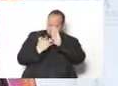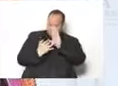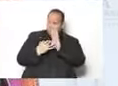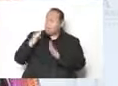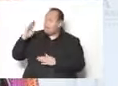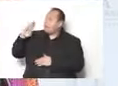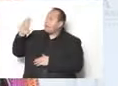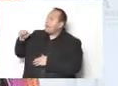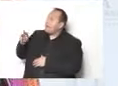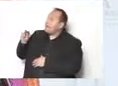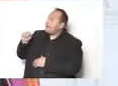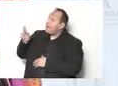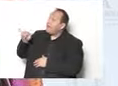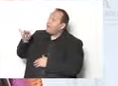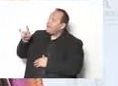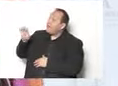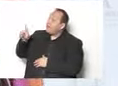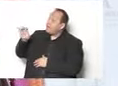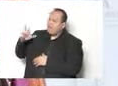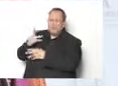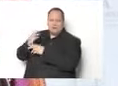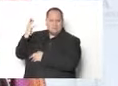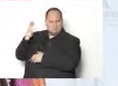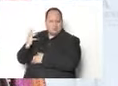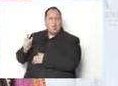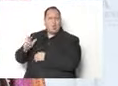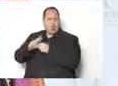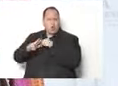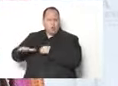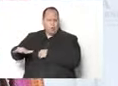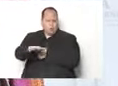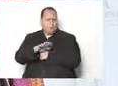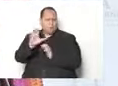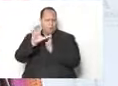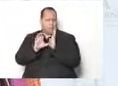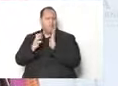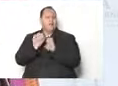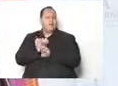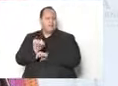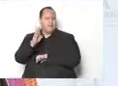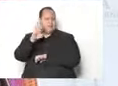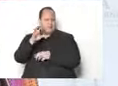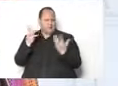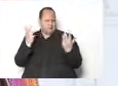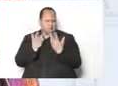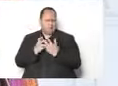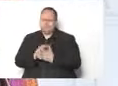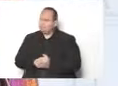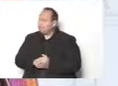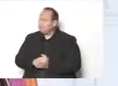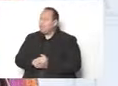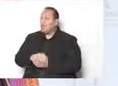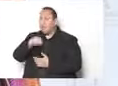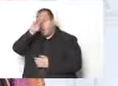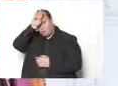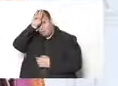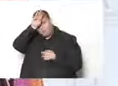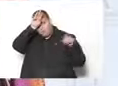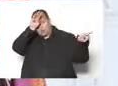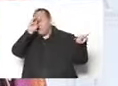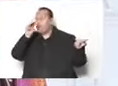Maestra Marina del Pilar Ávila Olmeda, gobernadora constitucional del Estado de Baja California, Monterrey, Nuevo